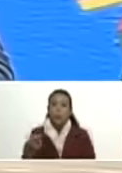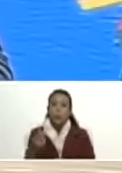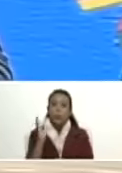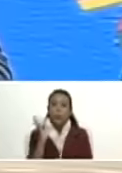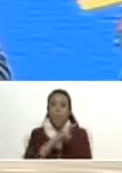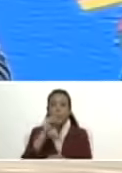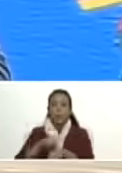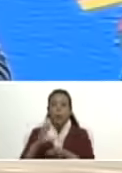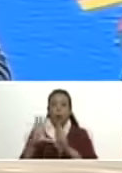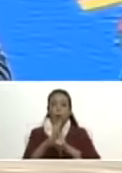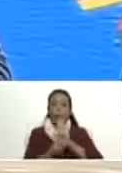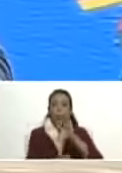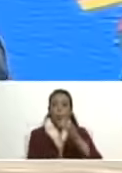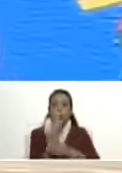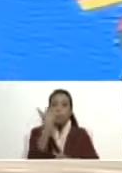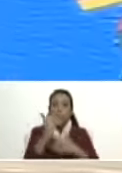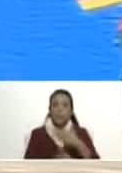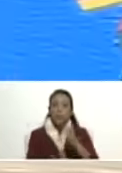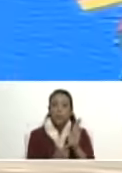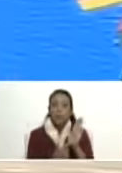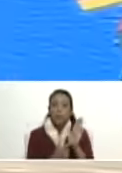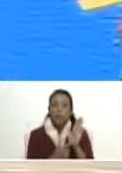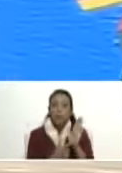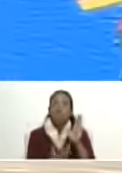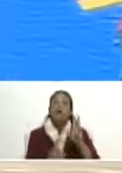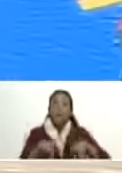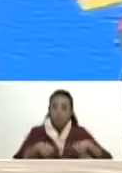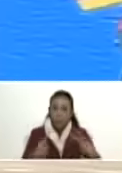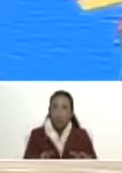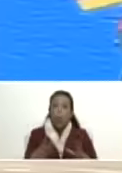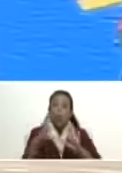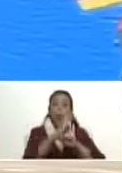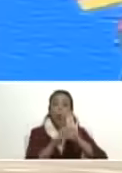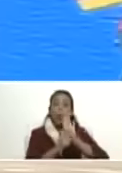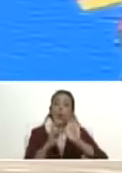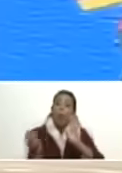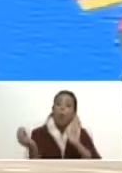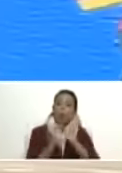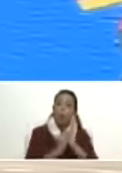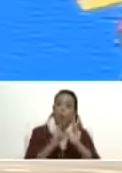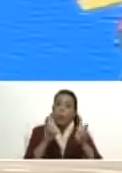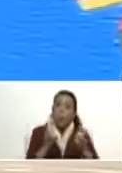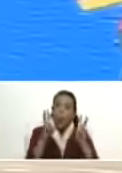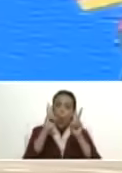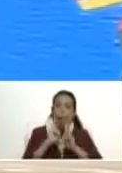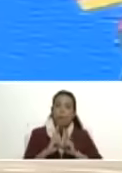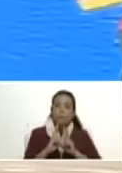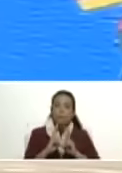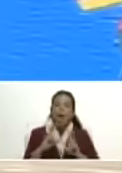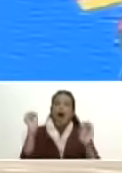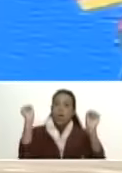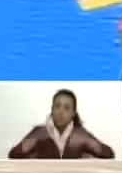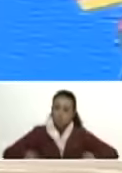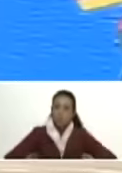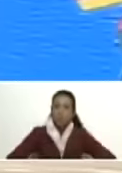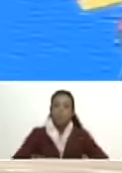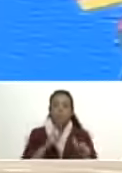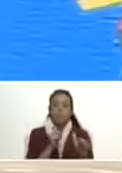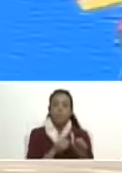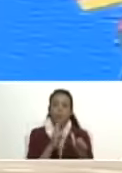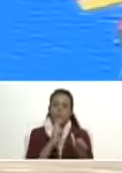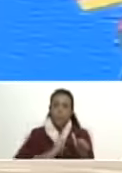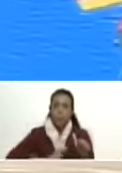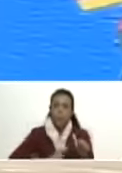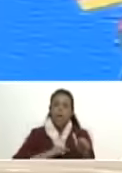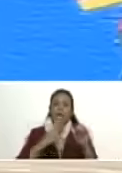Nacional Constituyente, si refundábamos el país con una constitución. ¿Resultado? Sí.